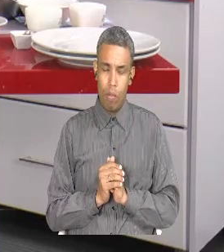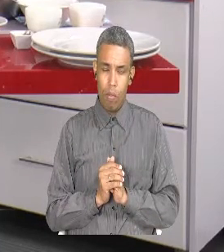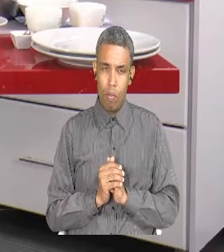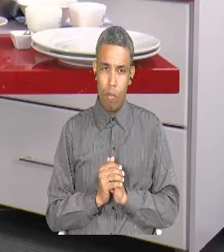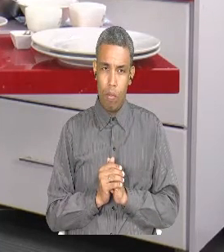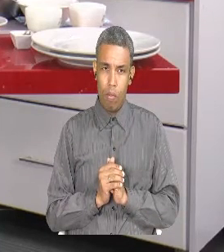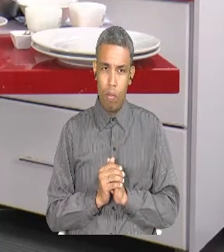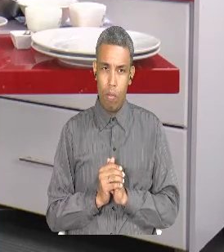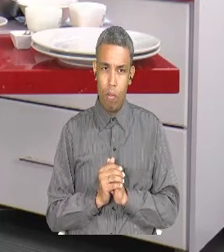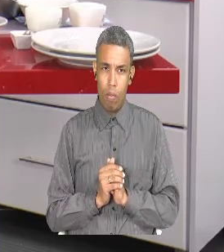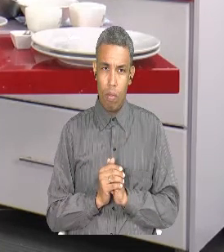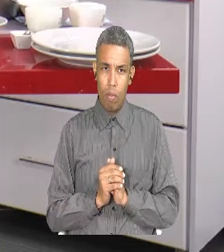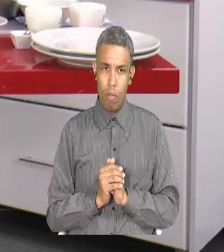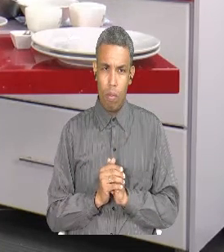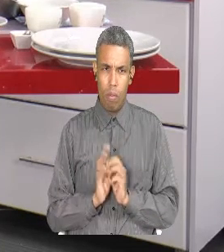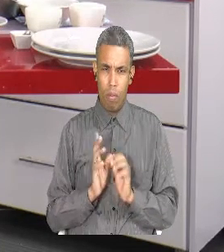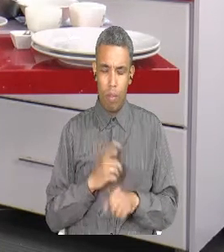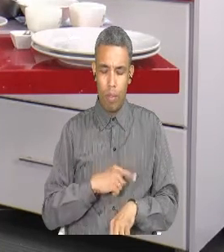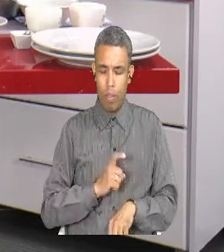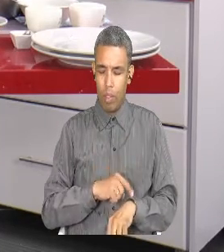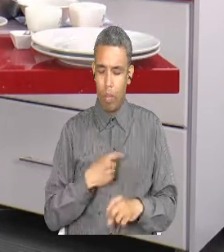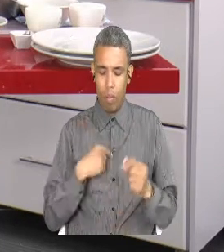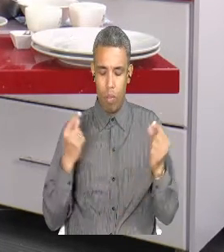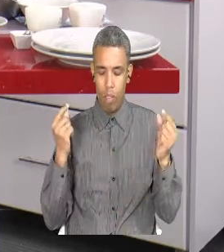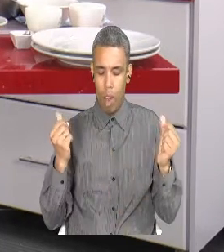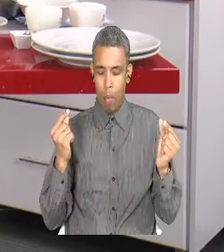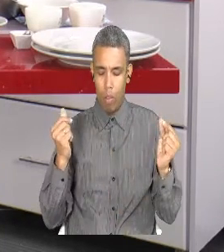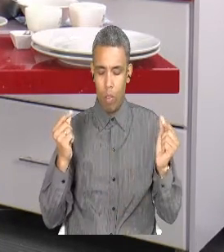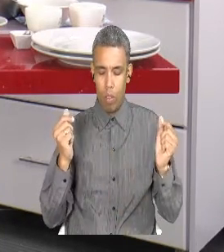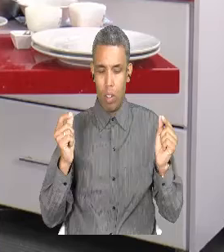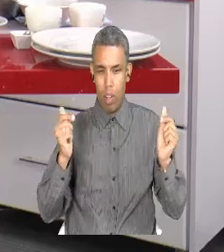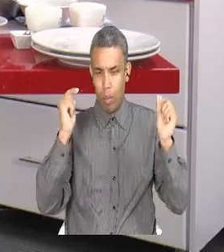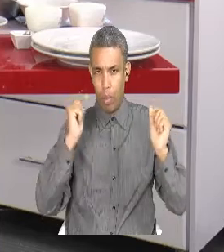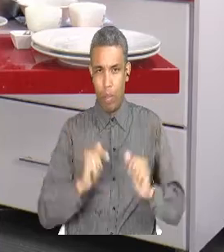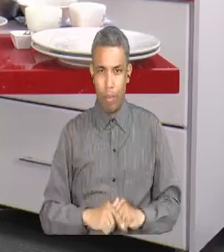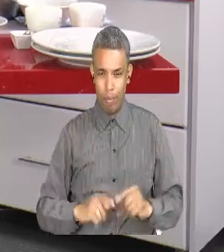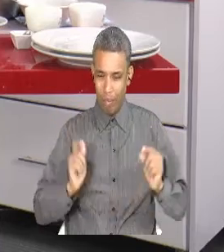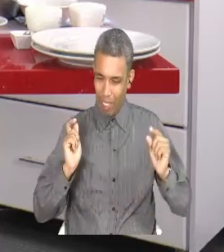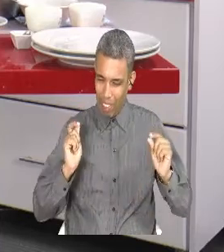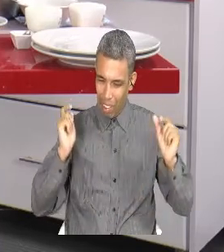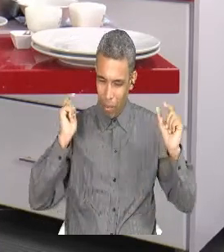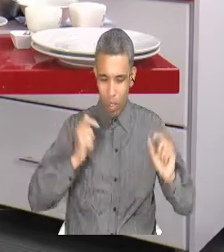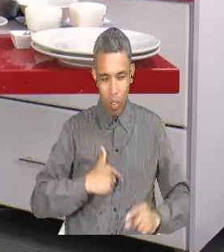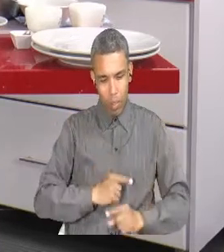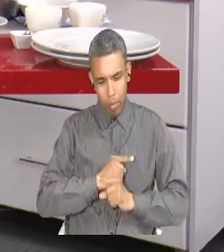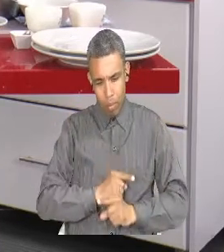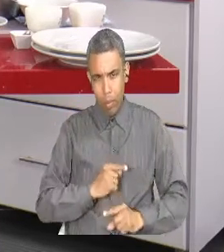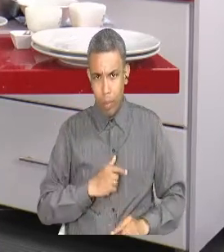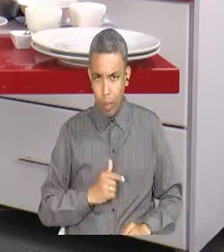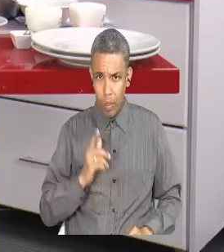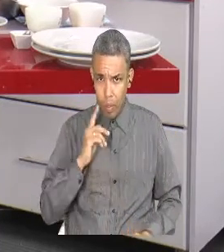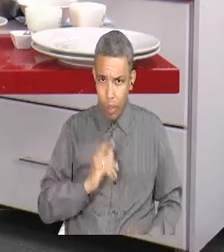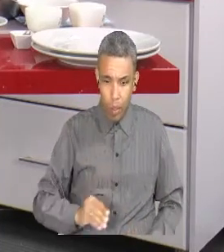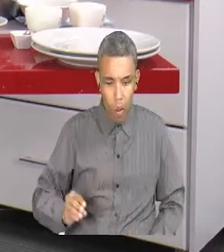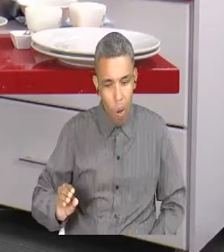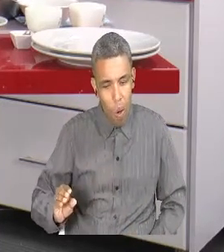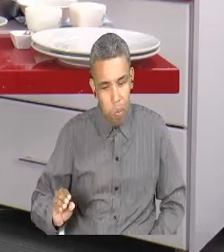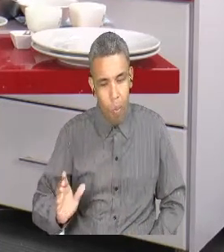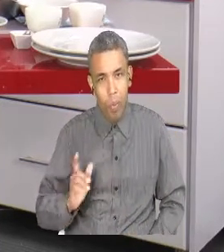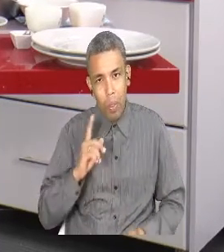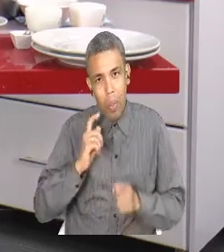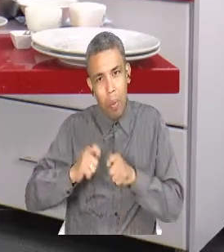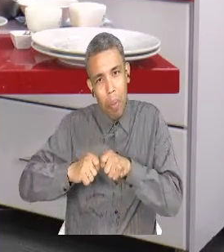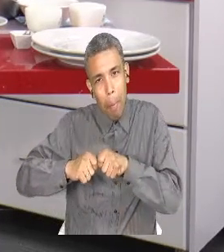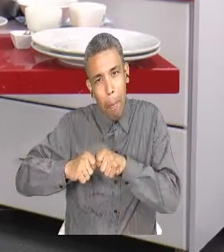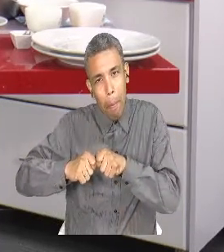puedas. Ya, esto no toma mucho tiempo, es solo que, vean, ahí ya está crocante. Uy, sí, consistente. Entonces, la idea